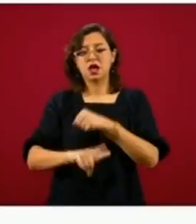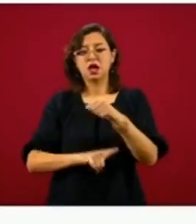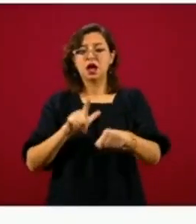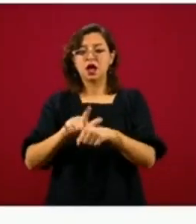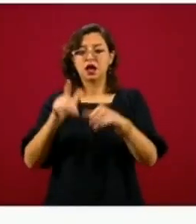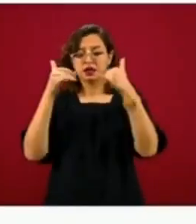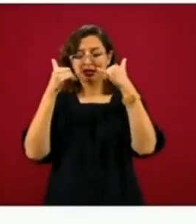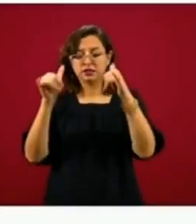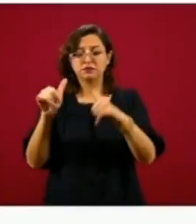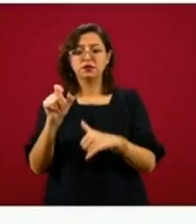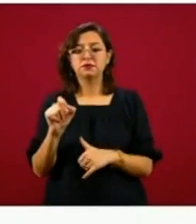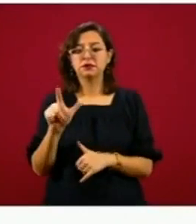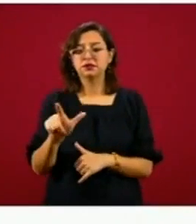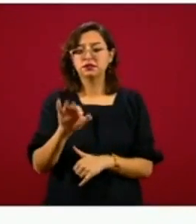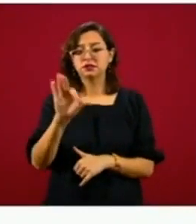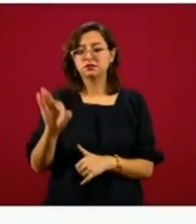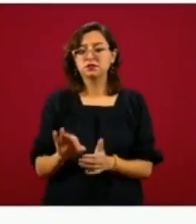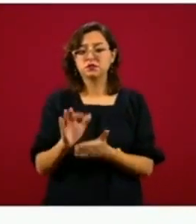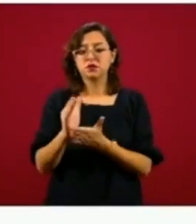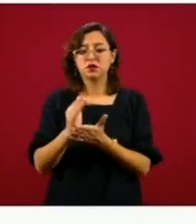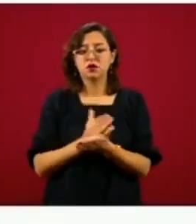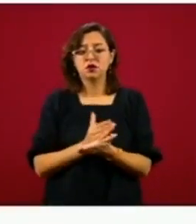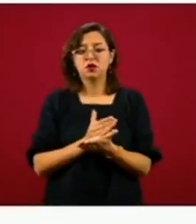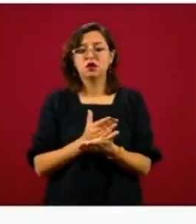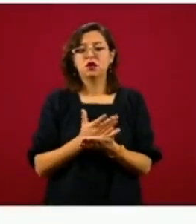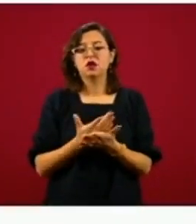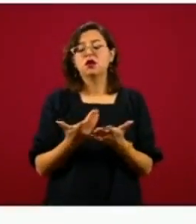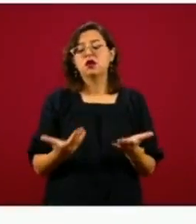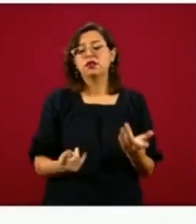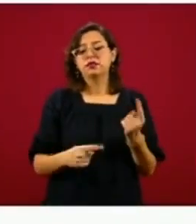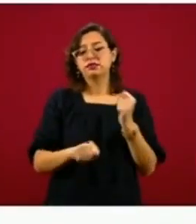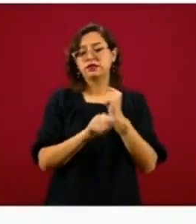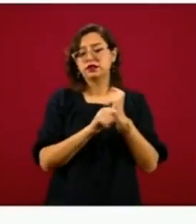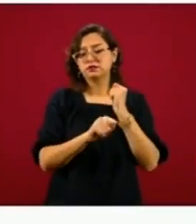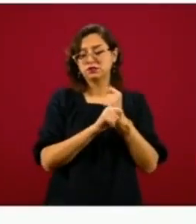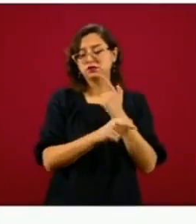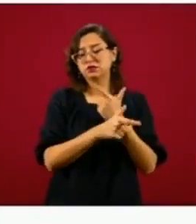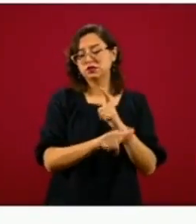robo a transporte público individual y a transportistas 34.3%.